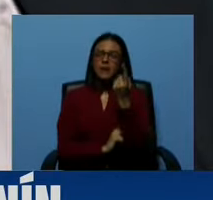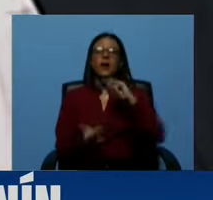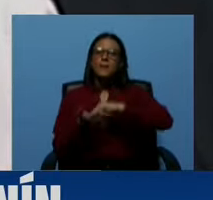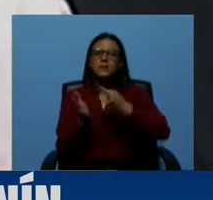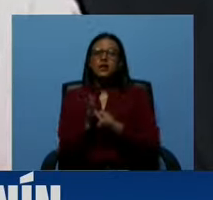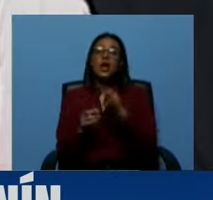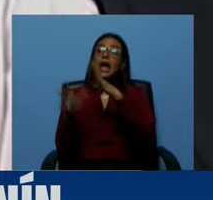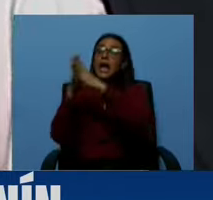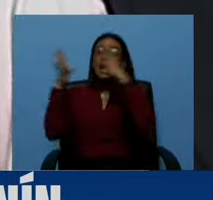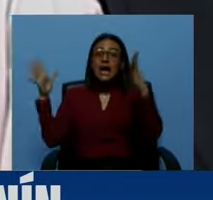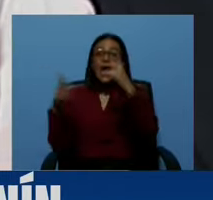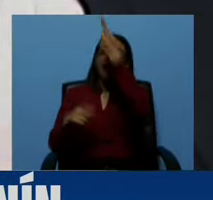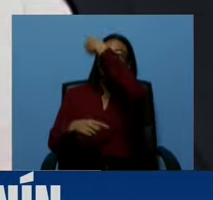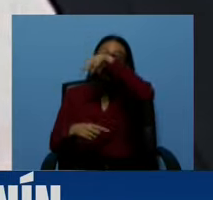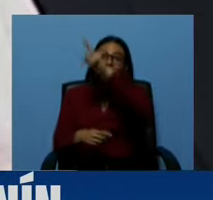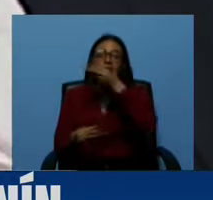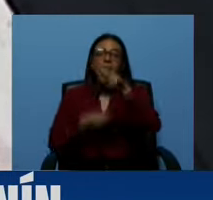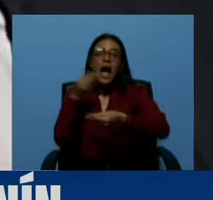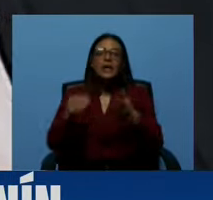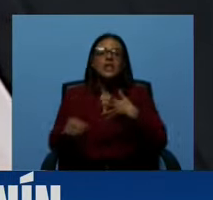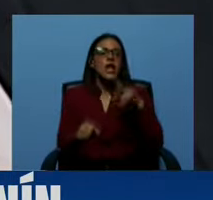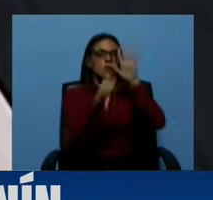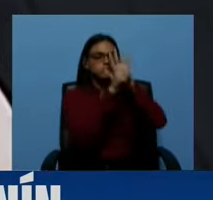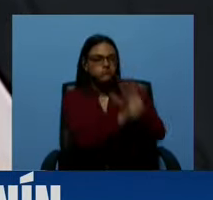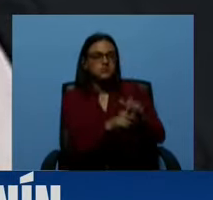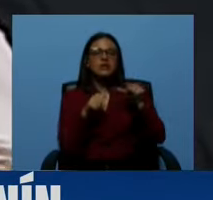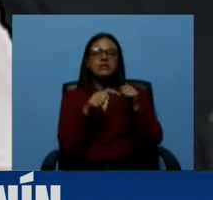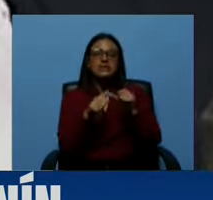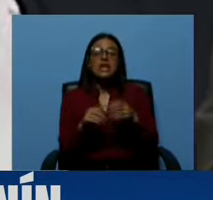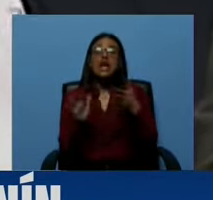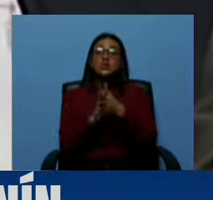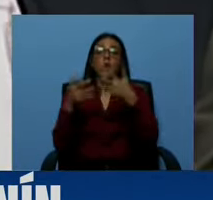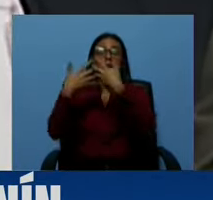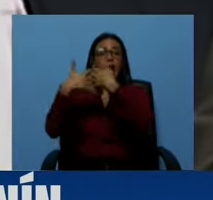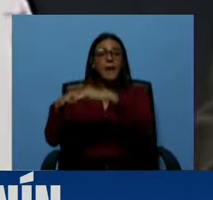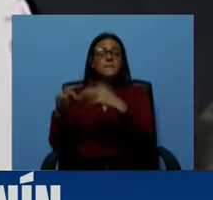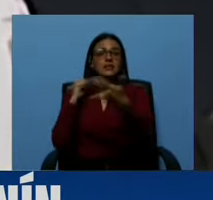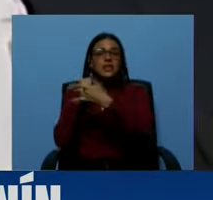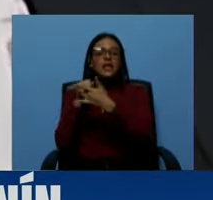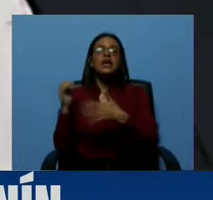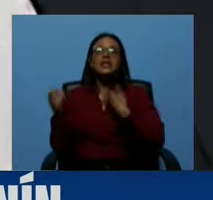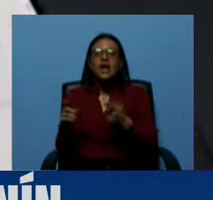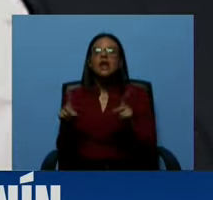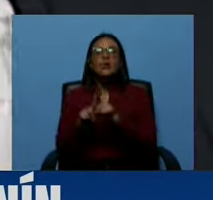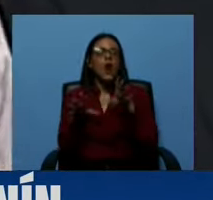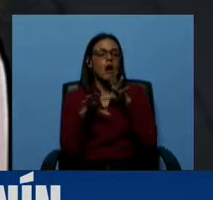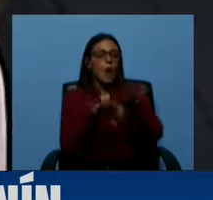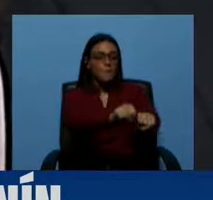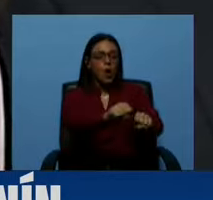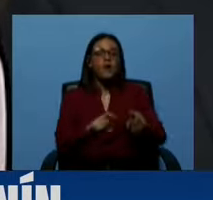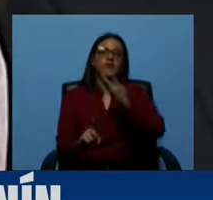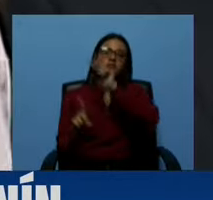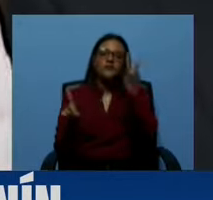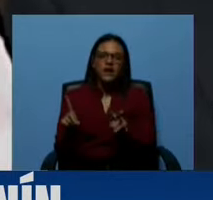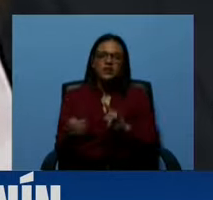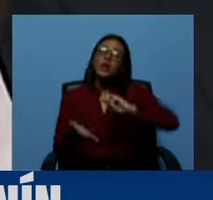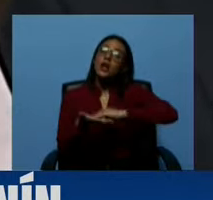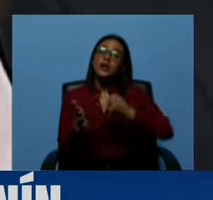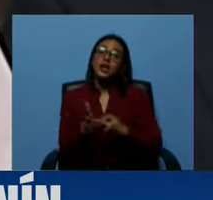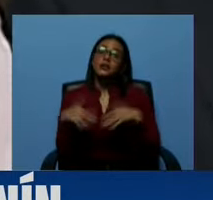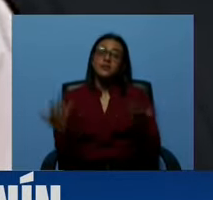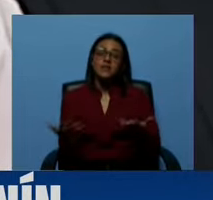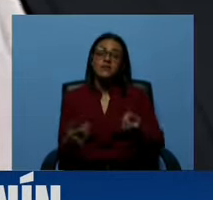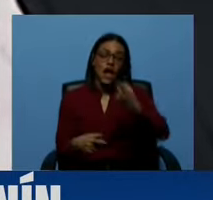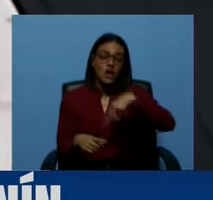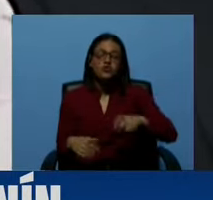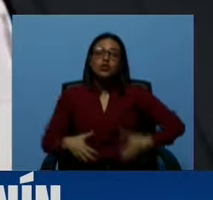grandes concentraciones de capital en las empresas tecnológicas que quieren también apoderarse de Venezuela por lo que significa su